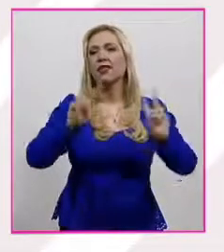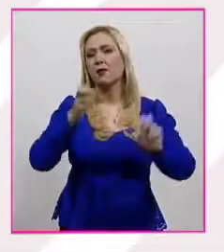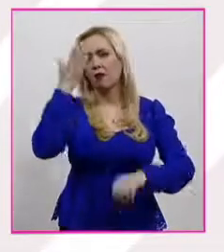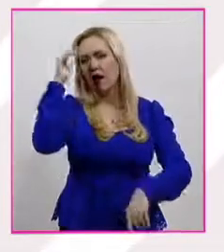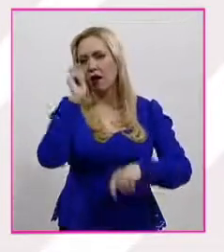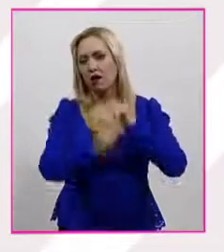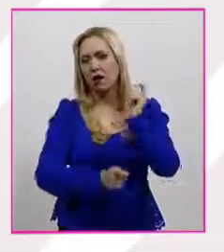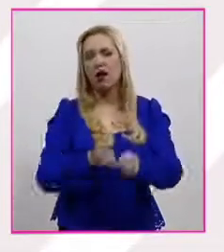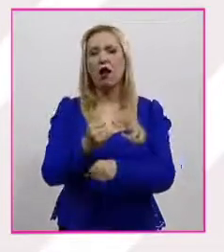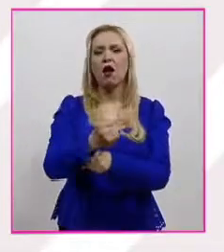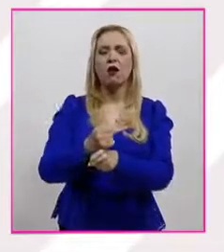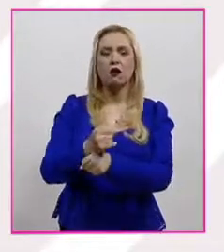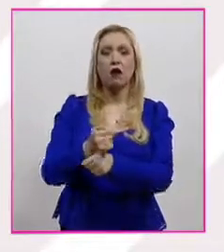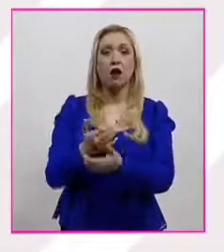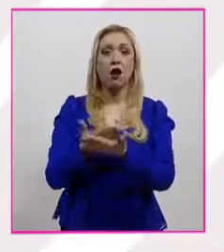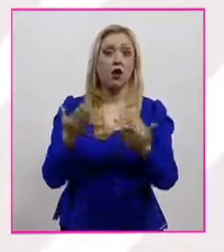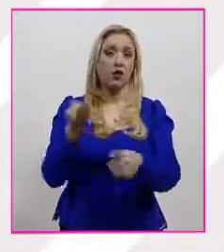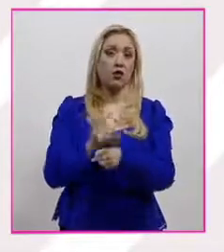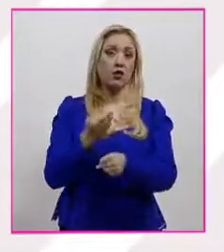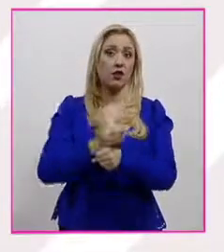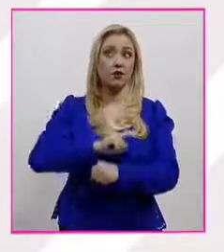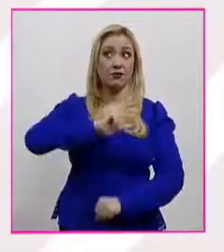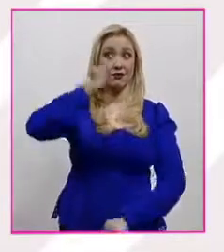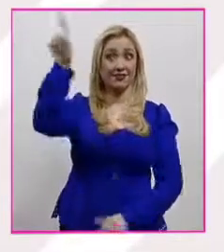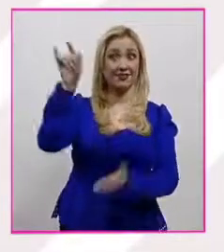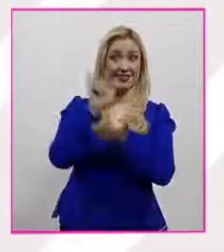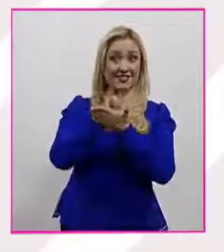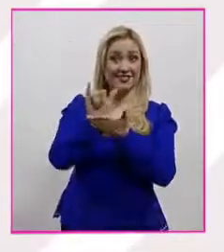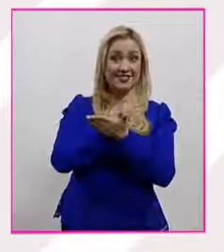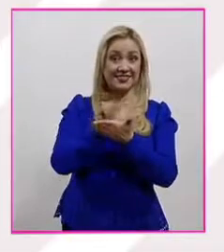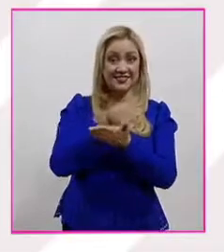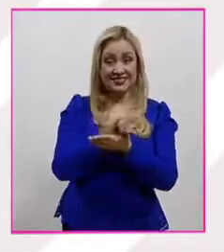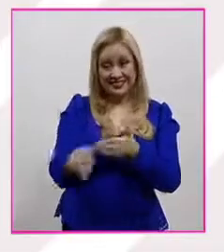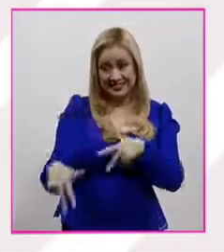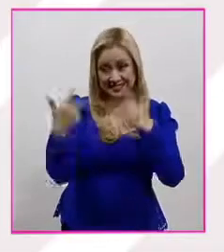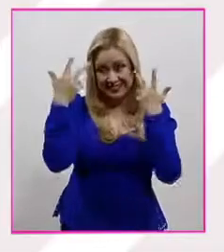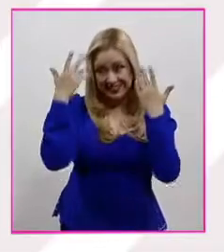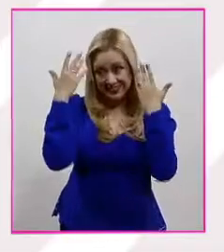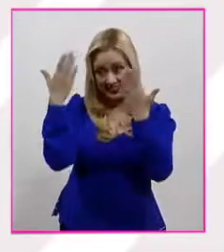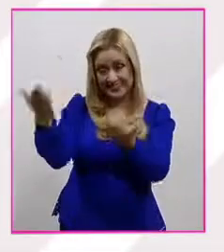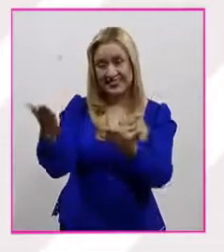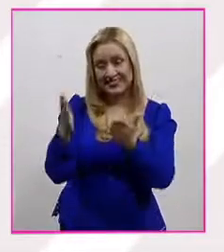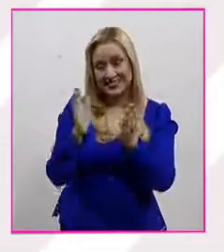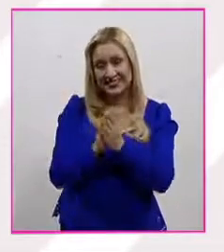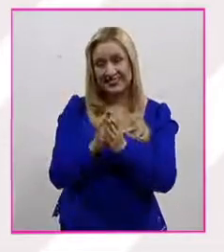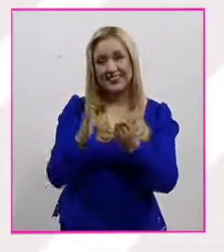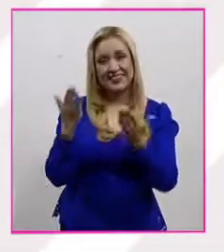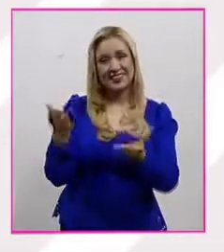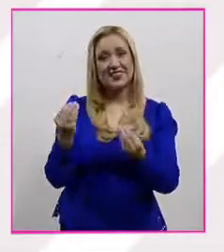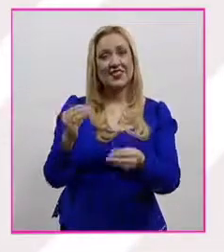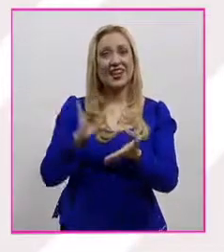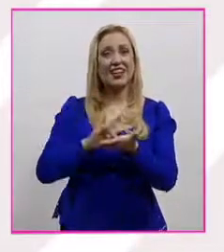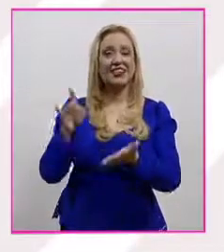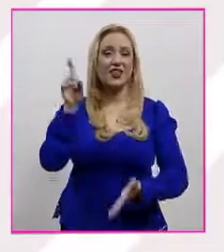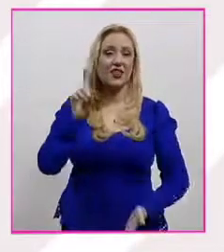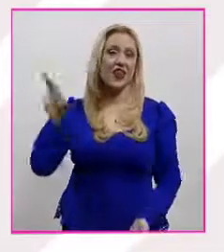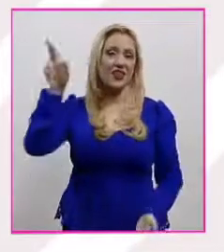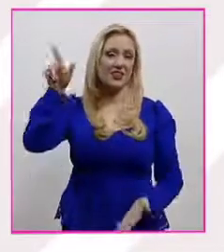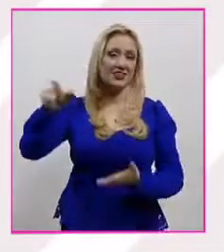además graba el programa ahorita desde Nueva York, justo donde está haciendo su trabajo doctoral. Bueno,